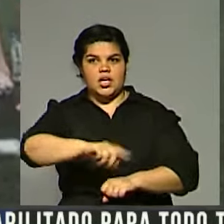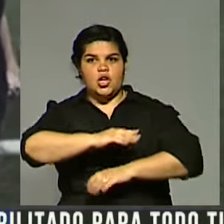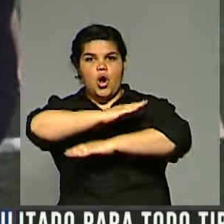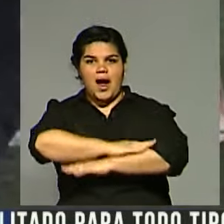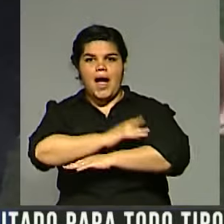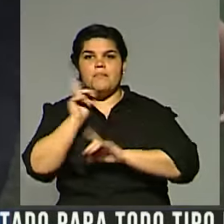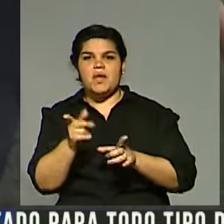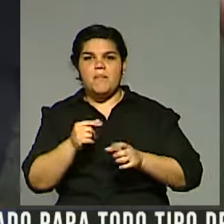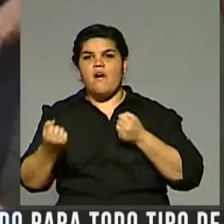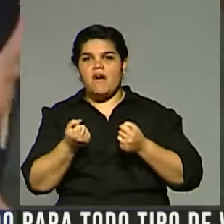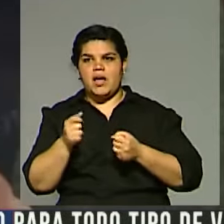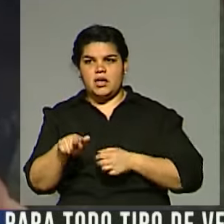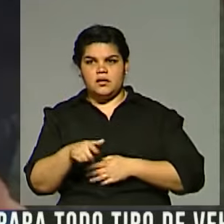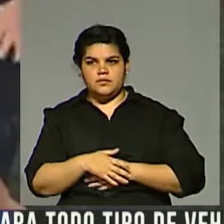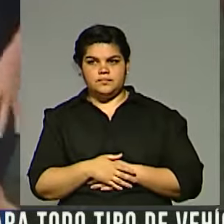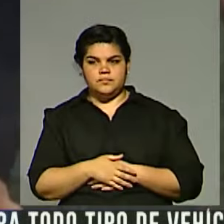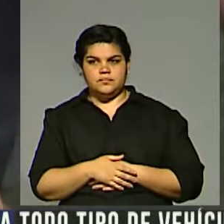Miren.